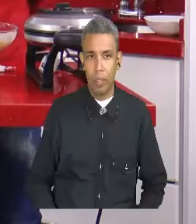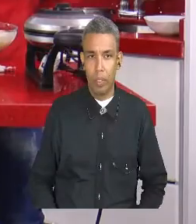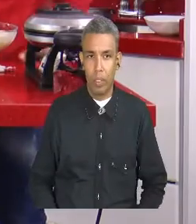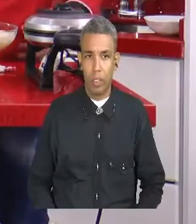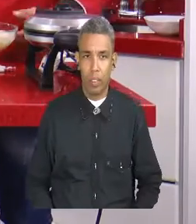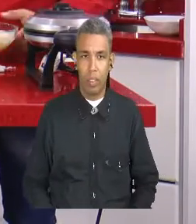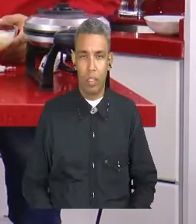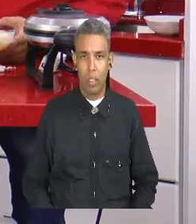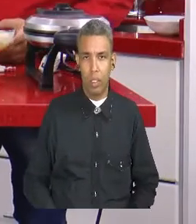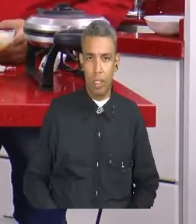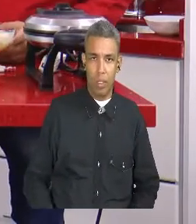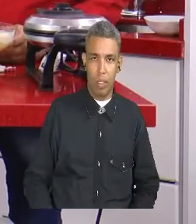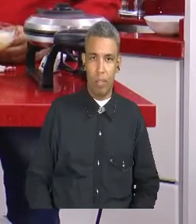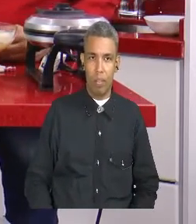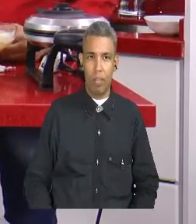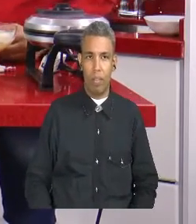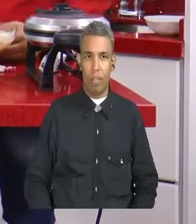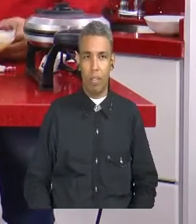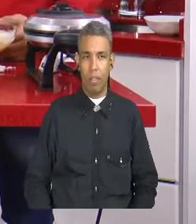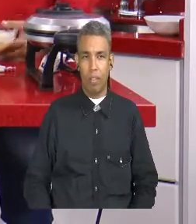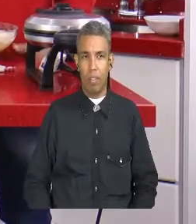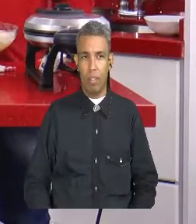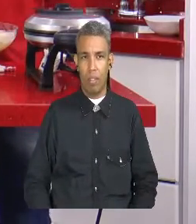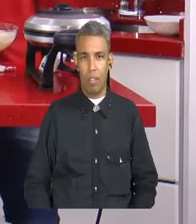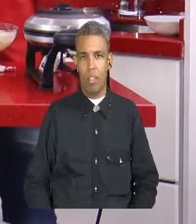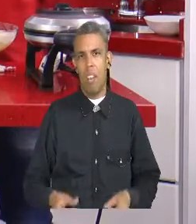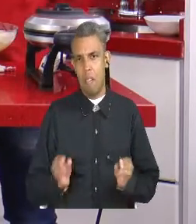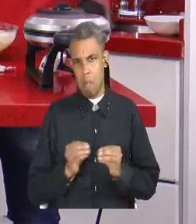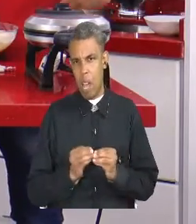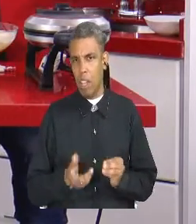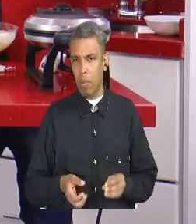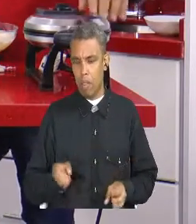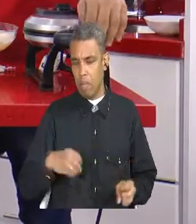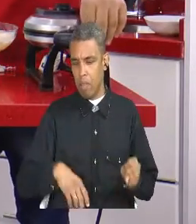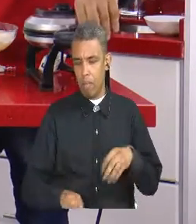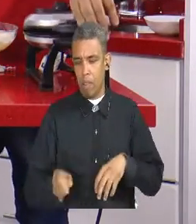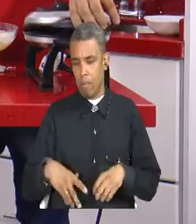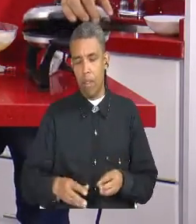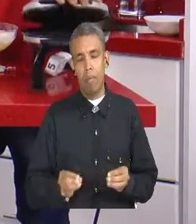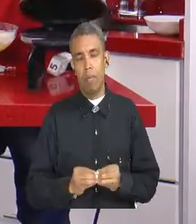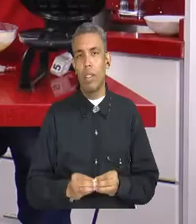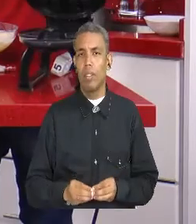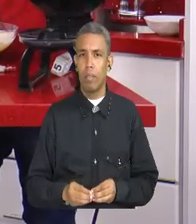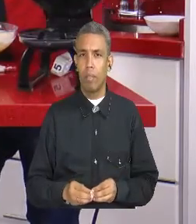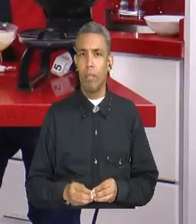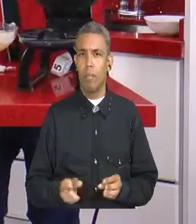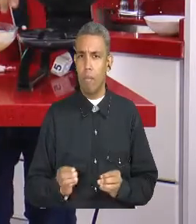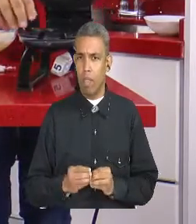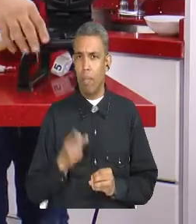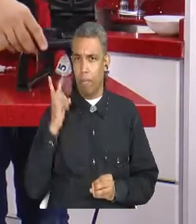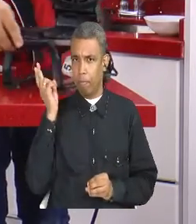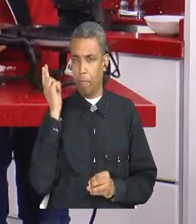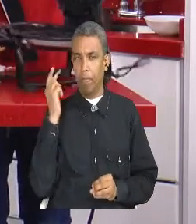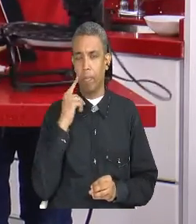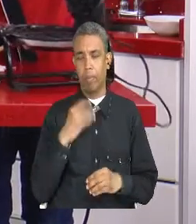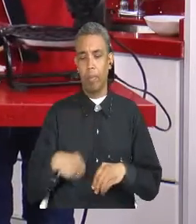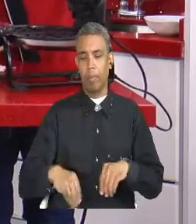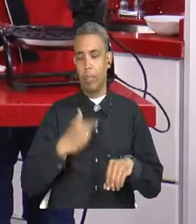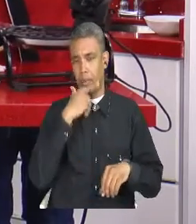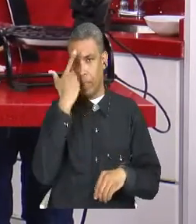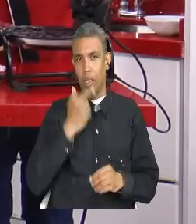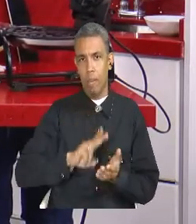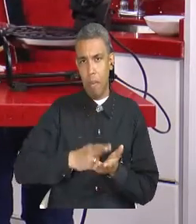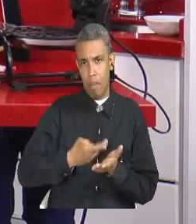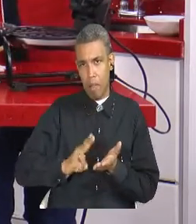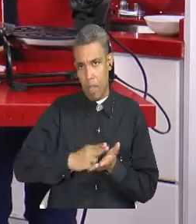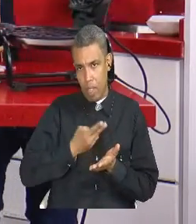Pero vamos a recordar cuáles son los ingredientes que tiene esa masa. Ok, esa masa entonces, harina, mantequilla. Ajá. Sí,